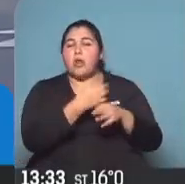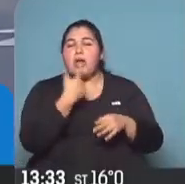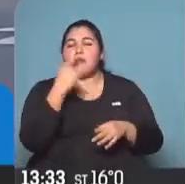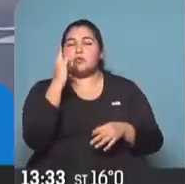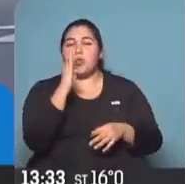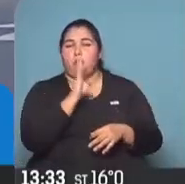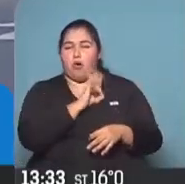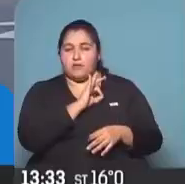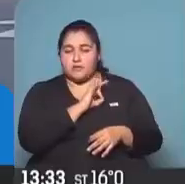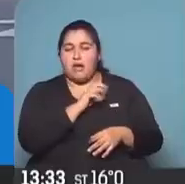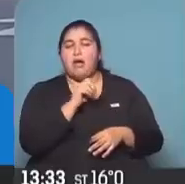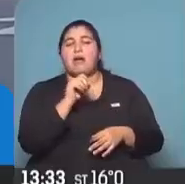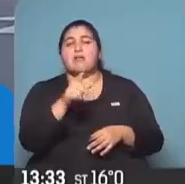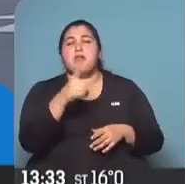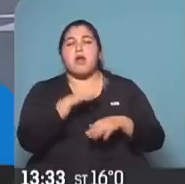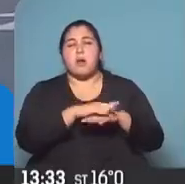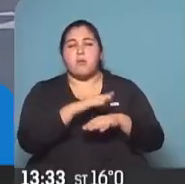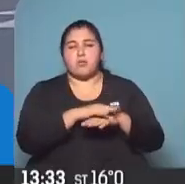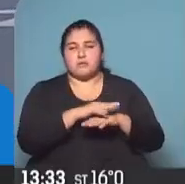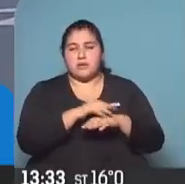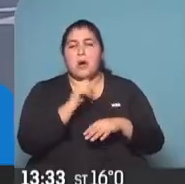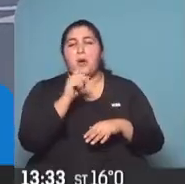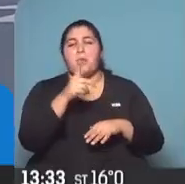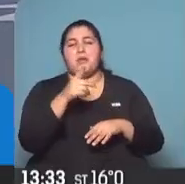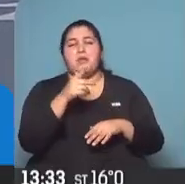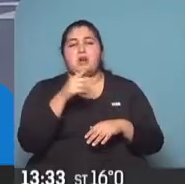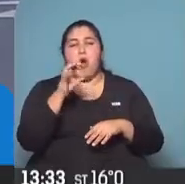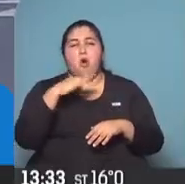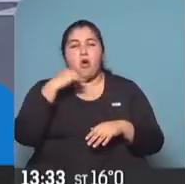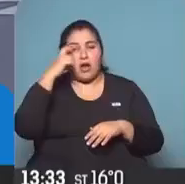a cargo del proyecto principales contamos